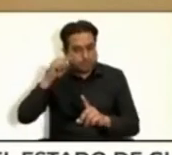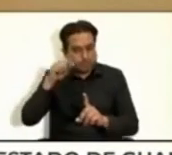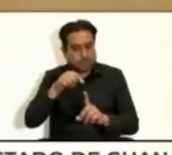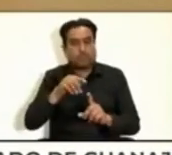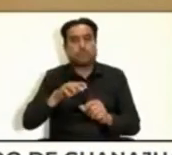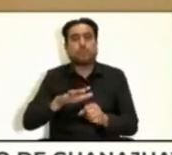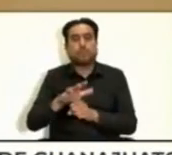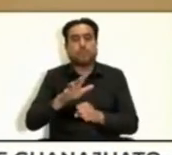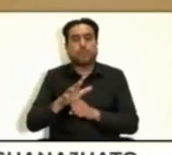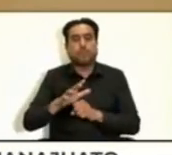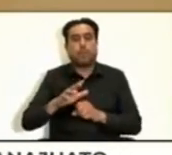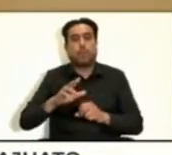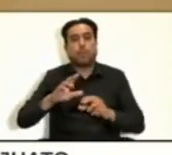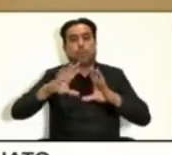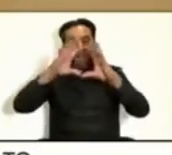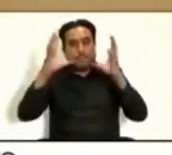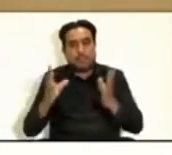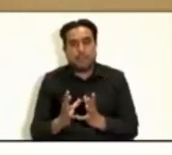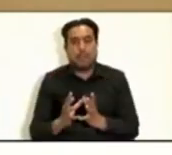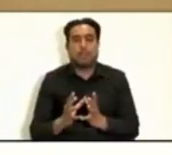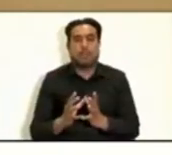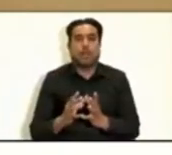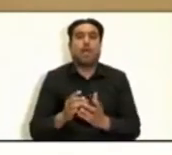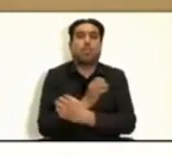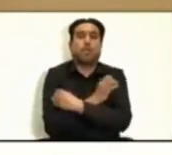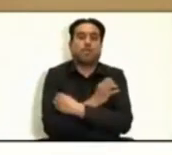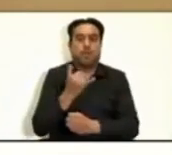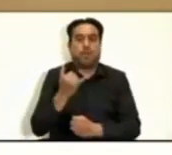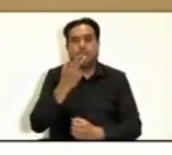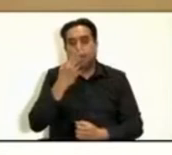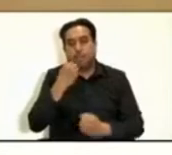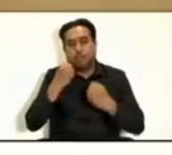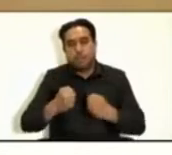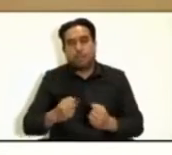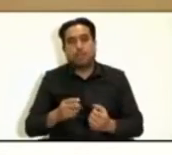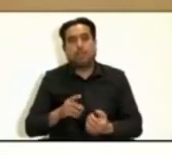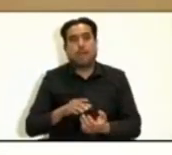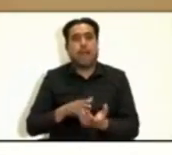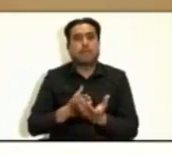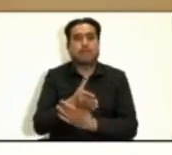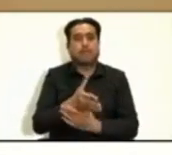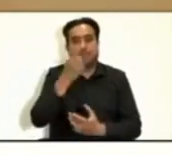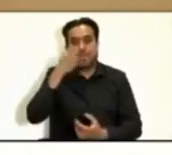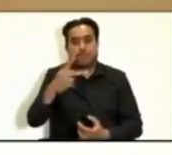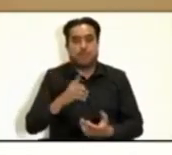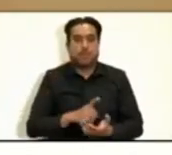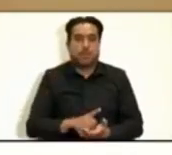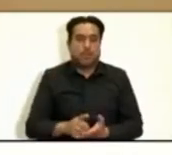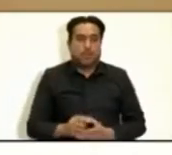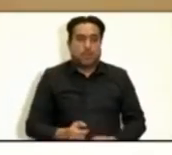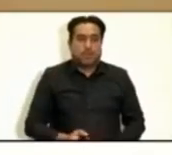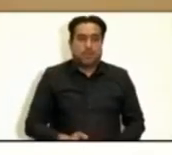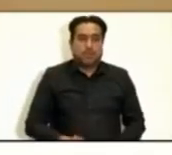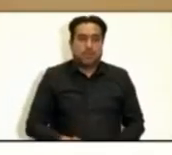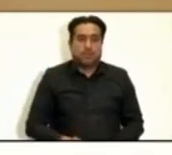universalidad de la educación ni garantizar el derecho el acceso a estos derechos en este sentido